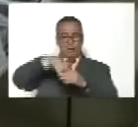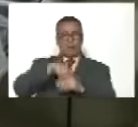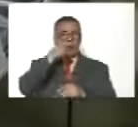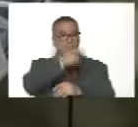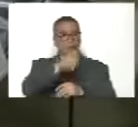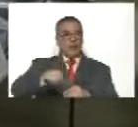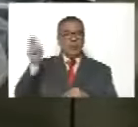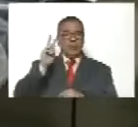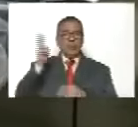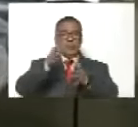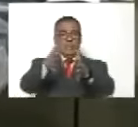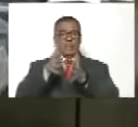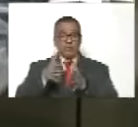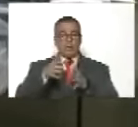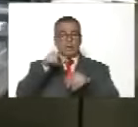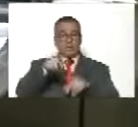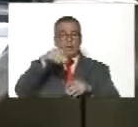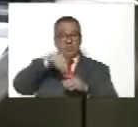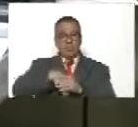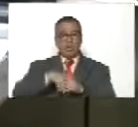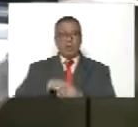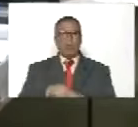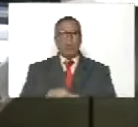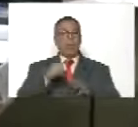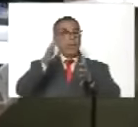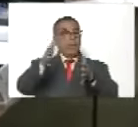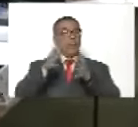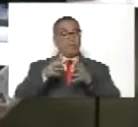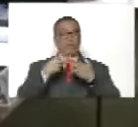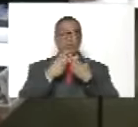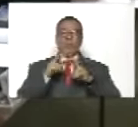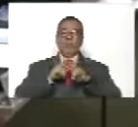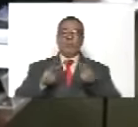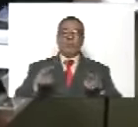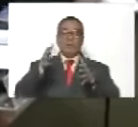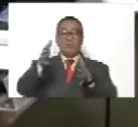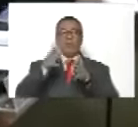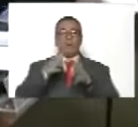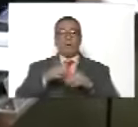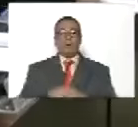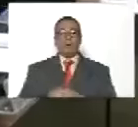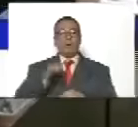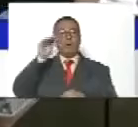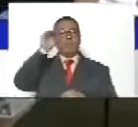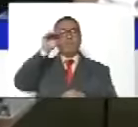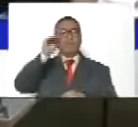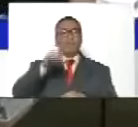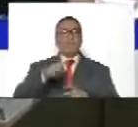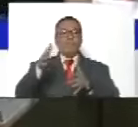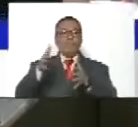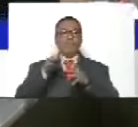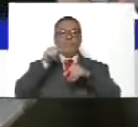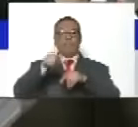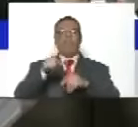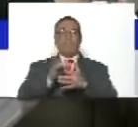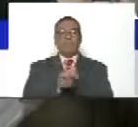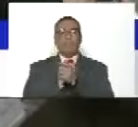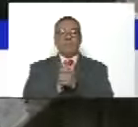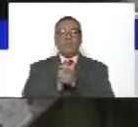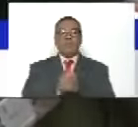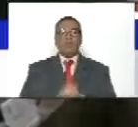pueblo de Venezuela ganó esa elección, que fue un triunfo de la paz, un triunfo del futuro, un triunfo de este